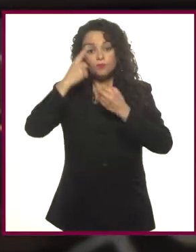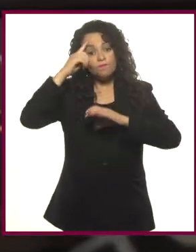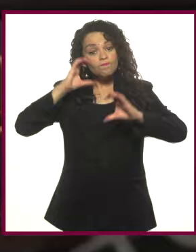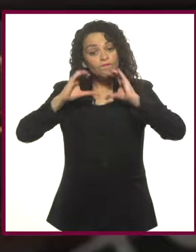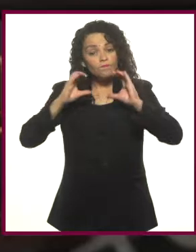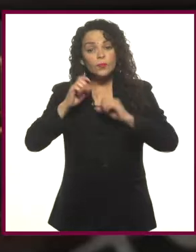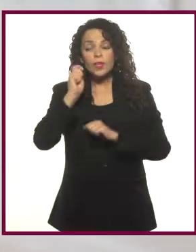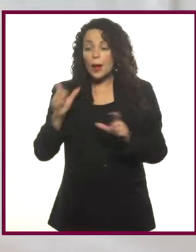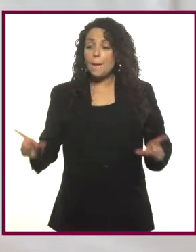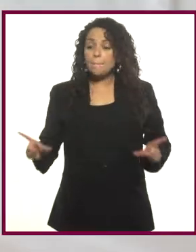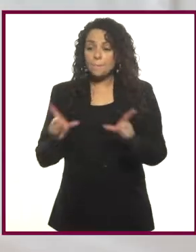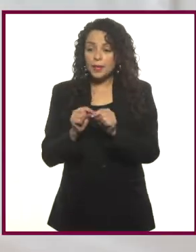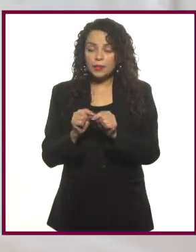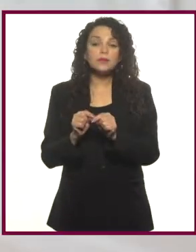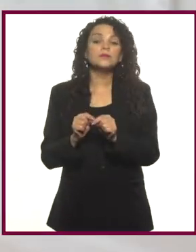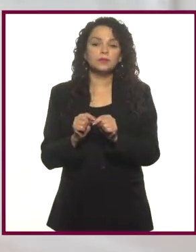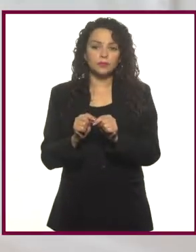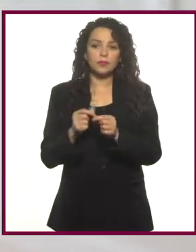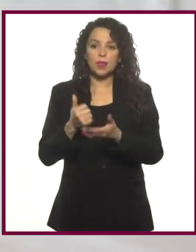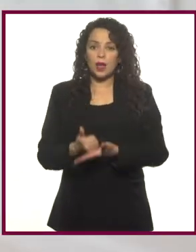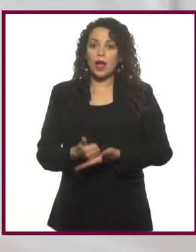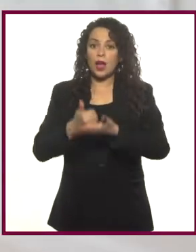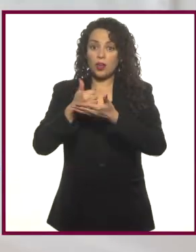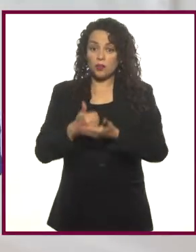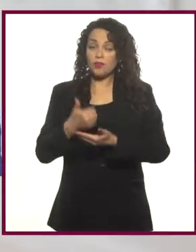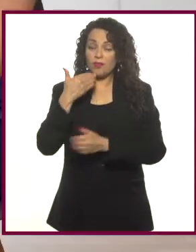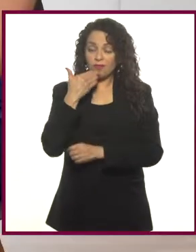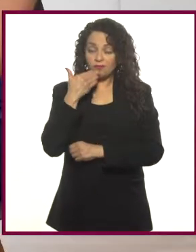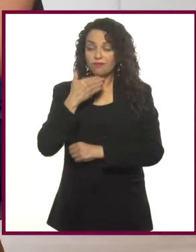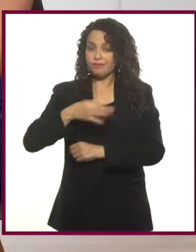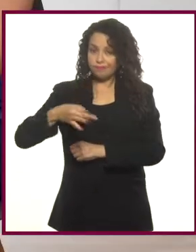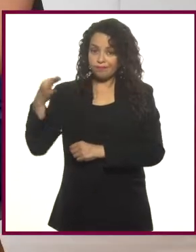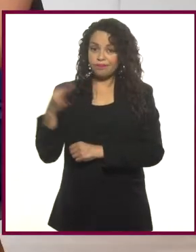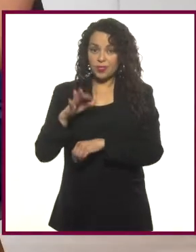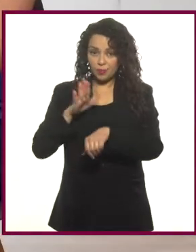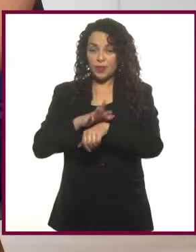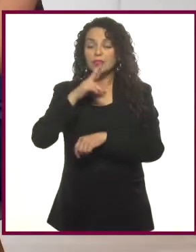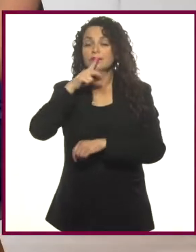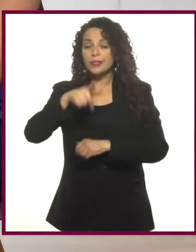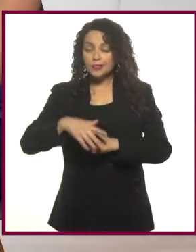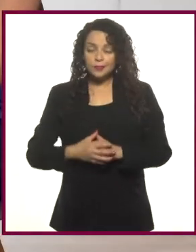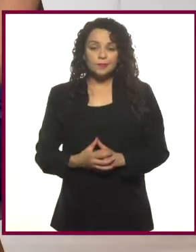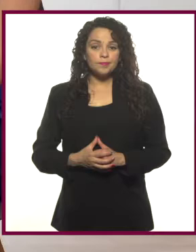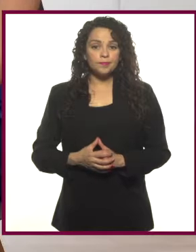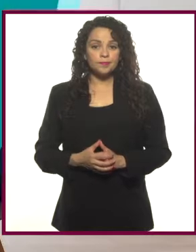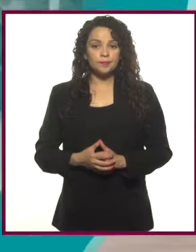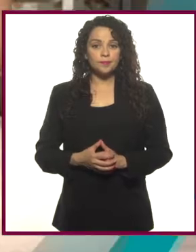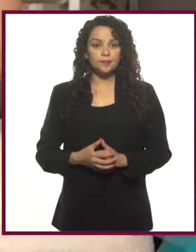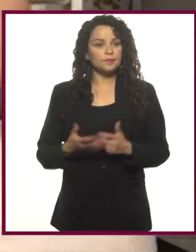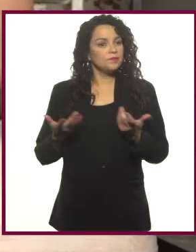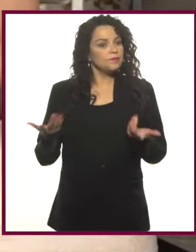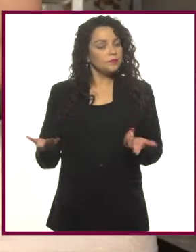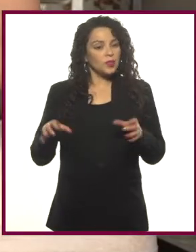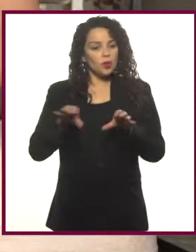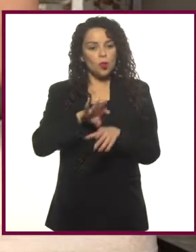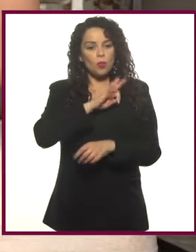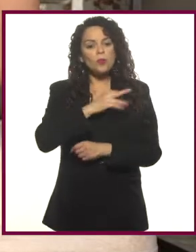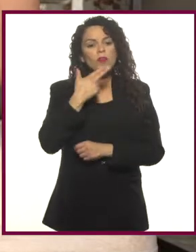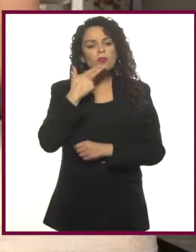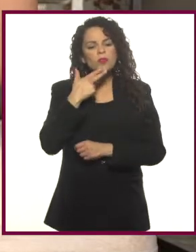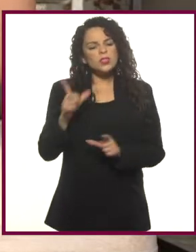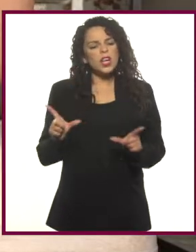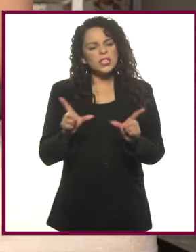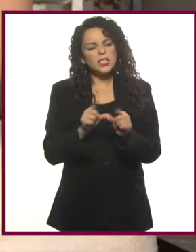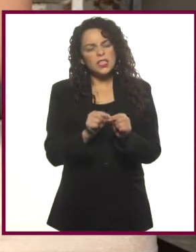formas de comunicarnos, la síntesis es una cualidad y puede ser muy útil y efectiva. ¿En qué momento puede